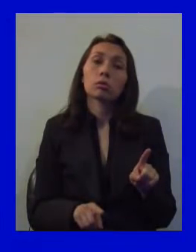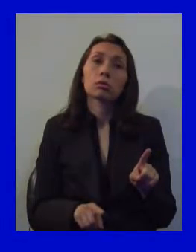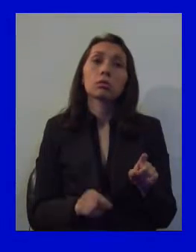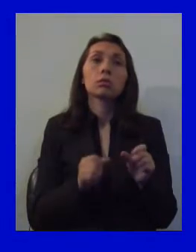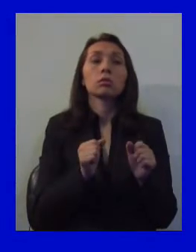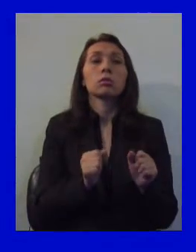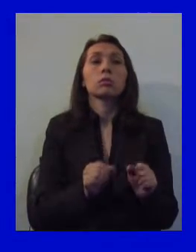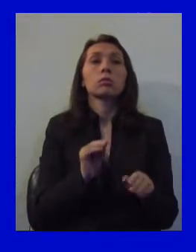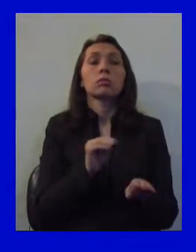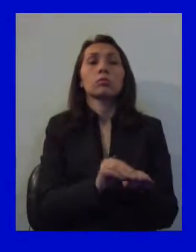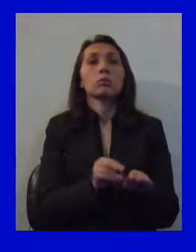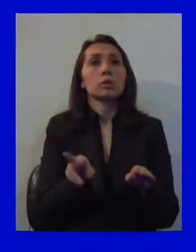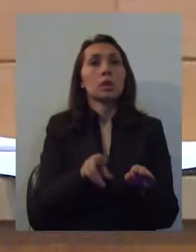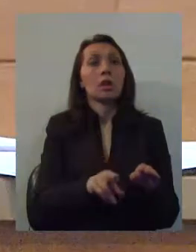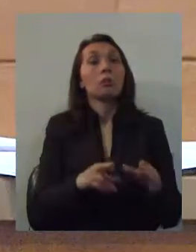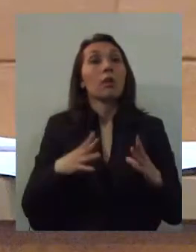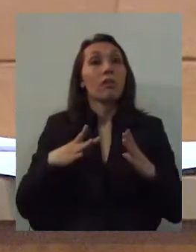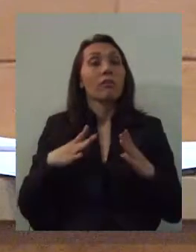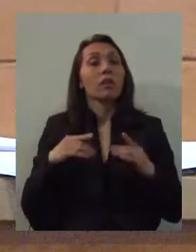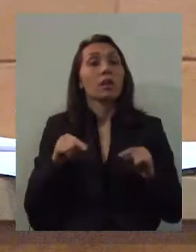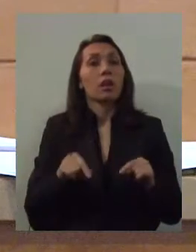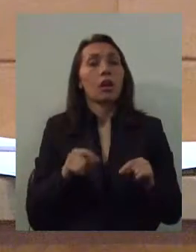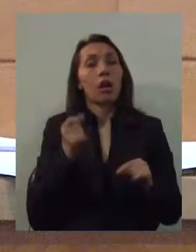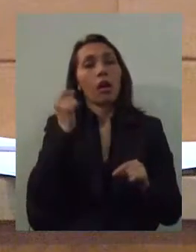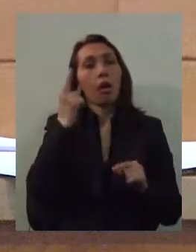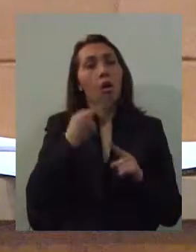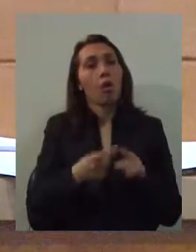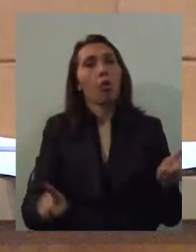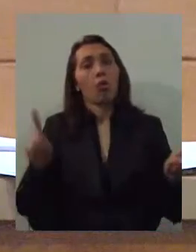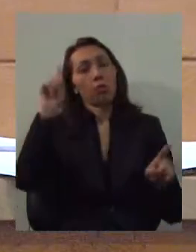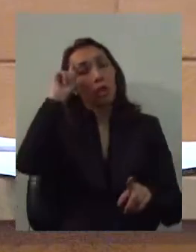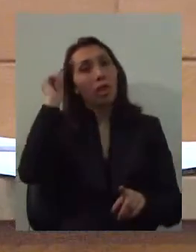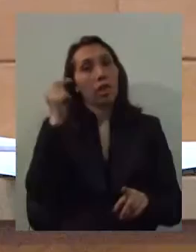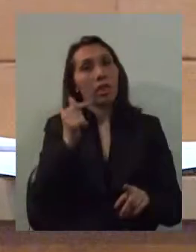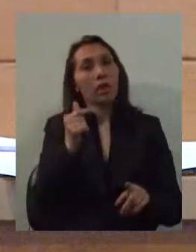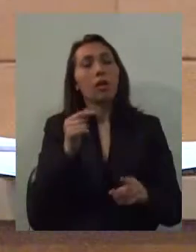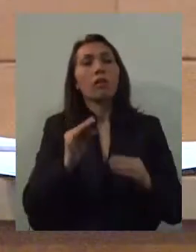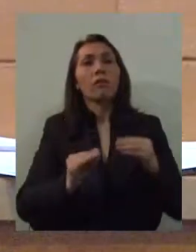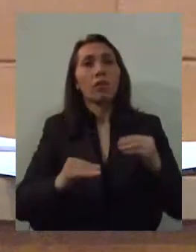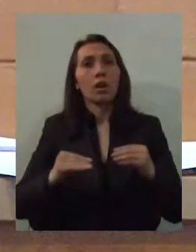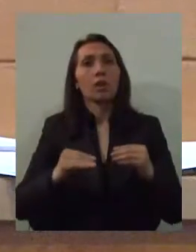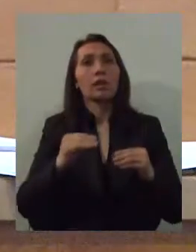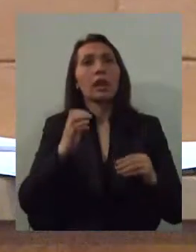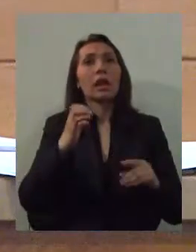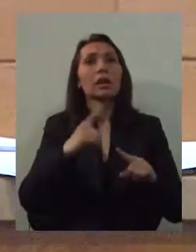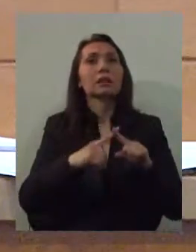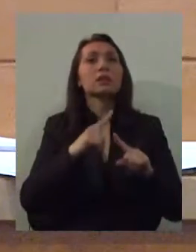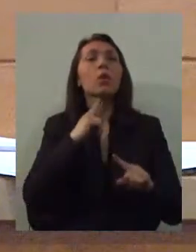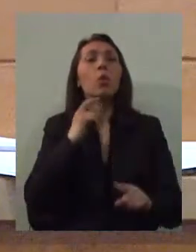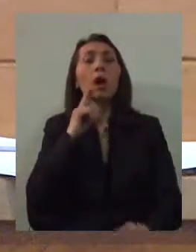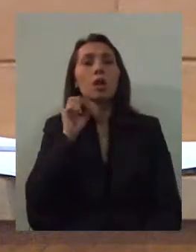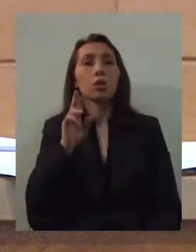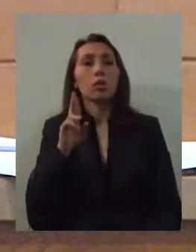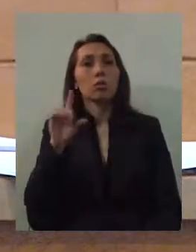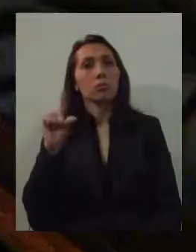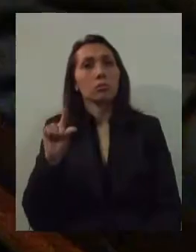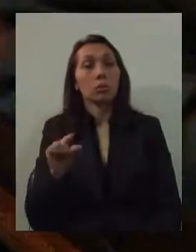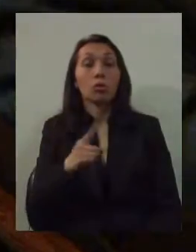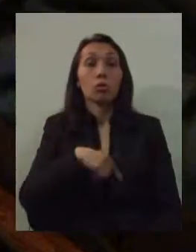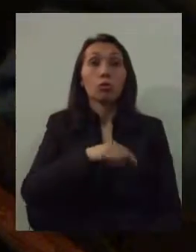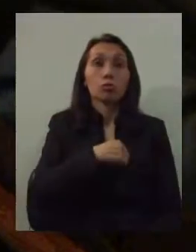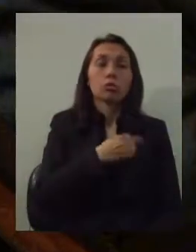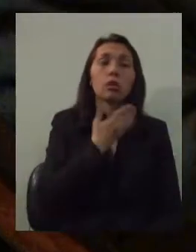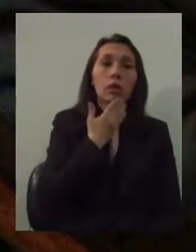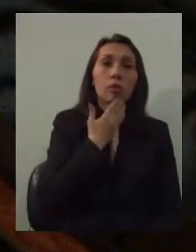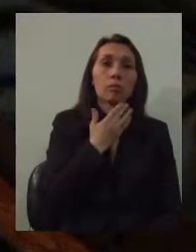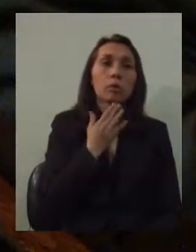se pone ese énfasis que felizmente, ahora ya me voy con otra idea del asunto, se va ablandando el exequatur, ¿se da cuenta? Sí. O sea, nosotros también, o sea, sí. No